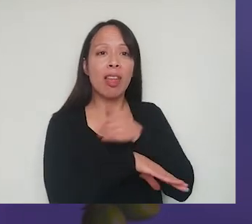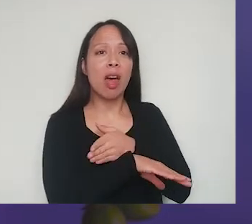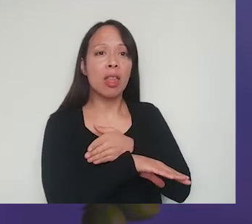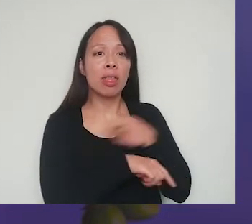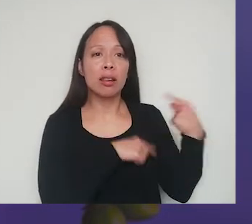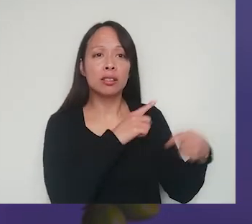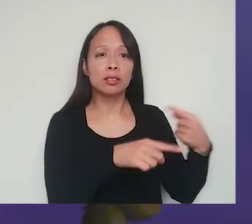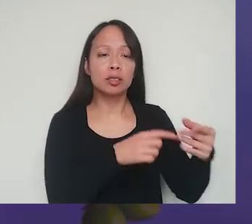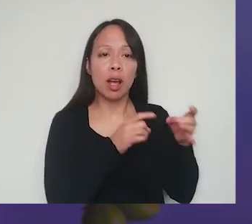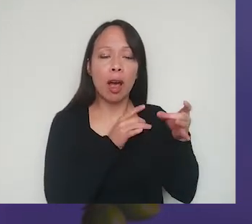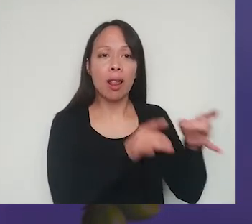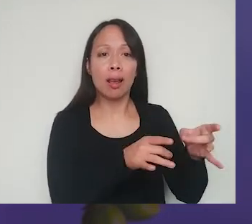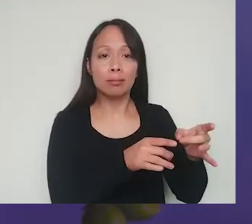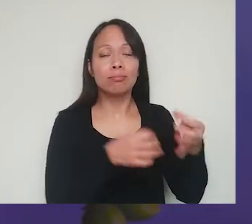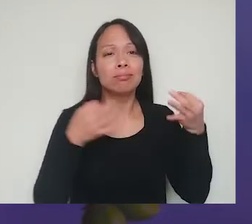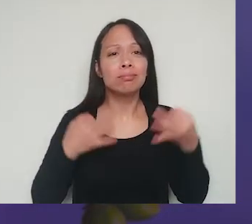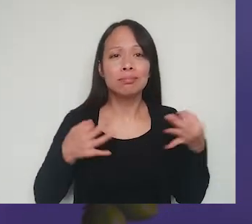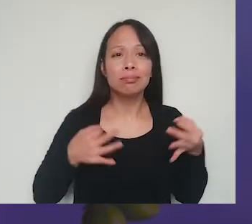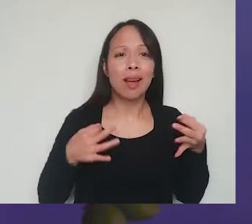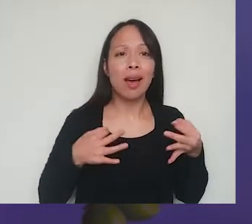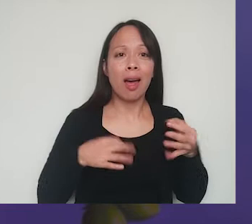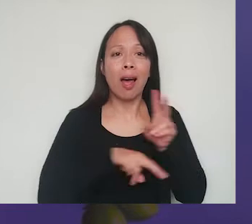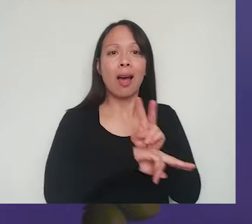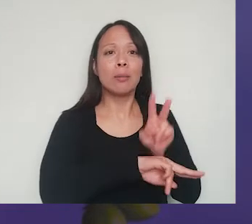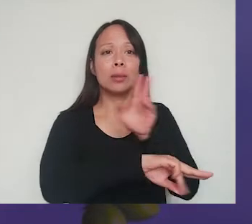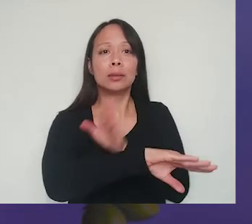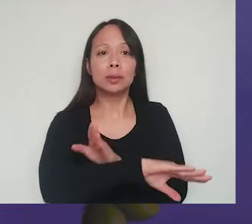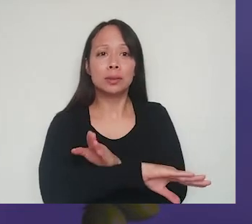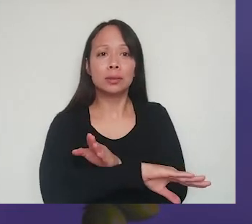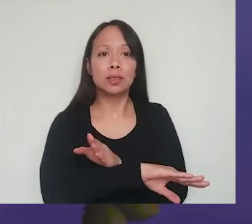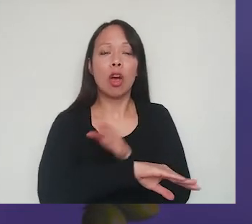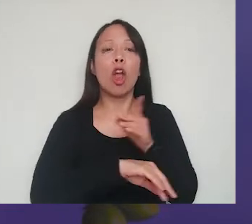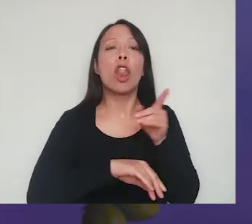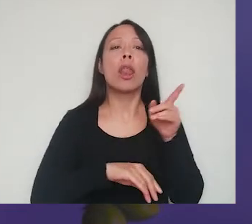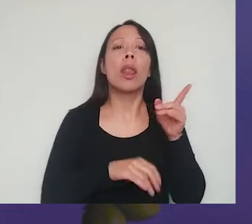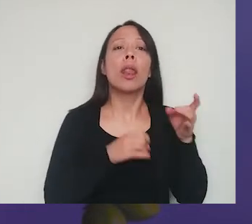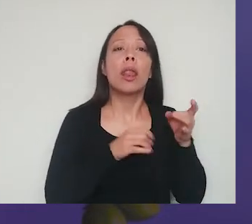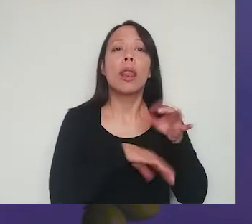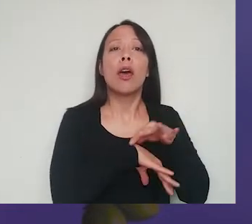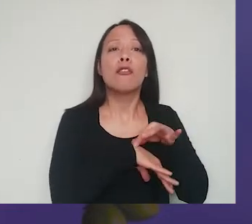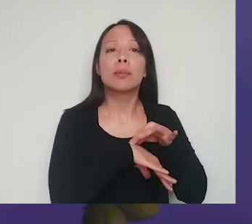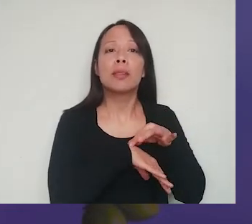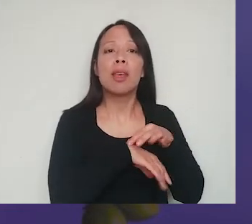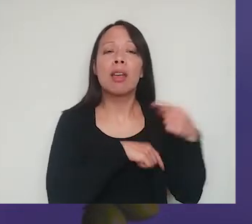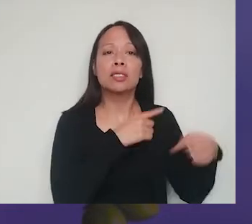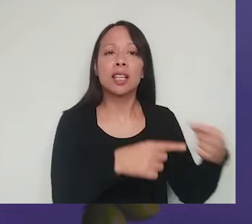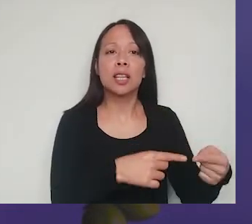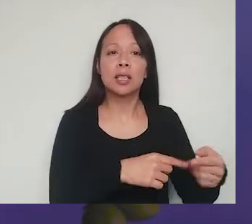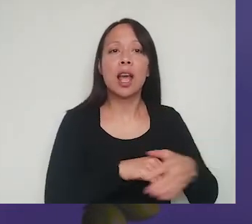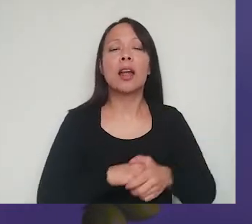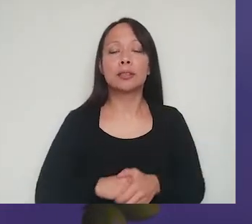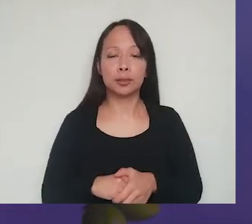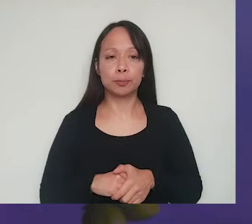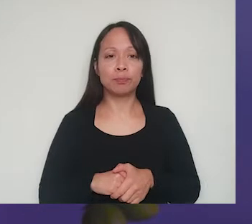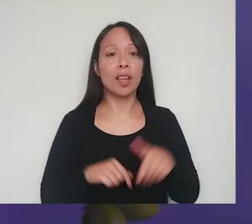salud, más concretamente en la prevención de la transmisión de enfermedades genéticas hereditarias. Para esto, y para hacerlo un poquito